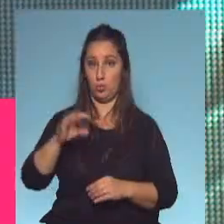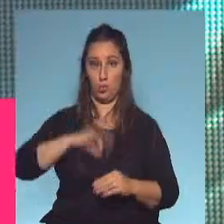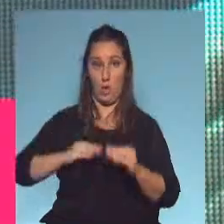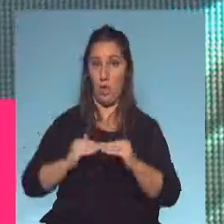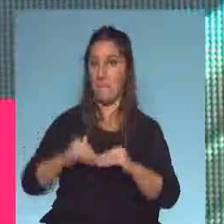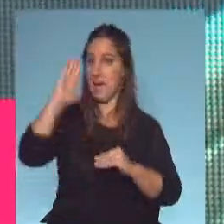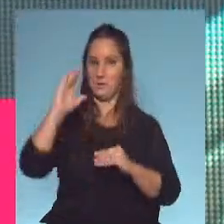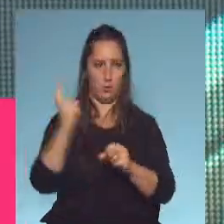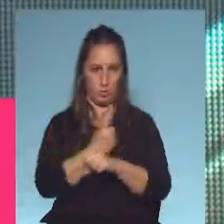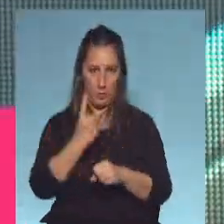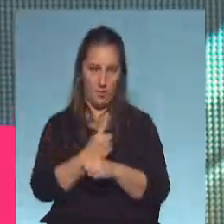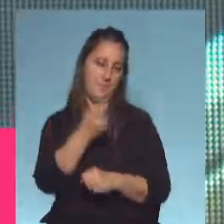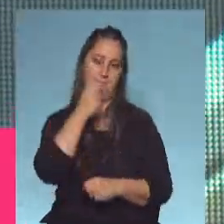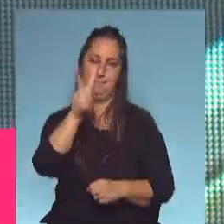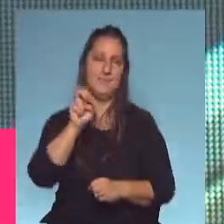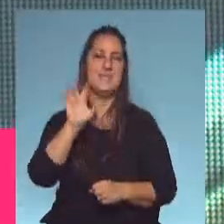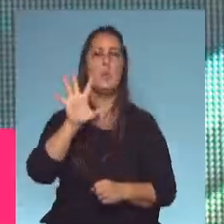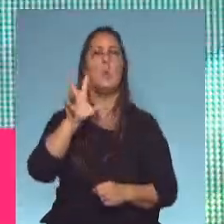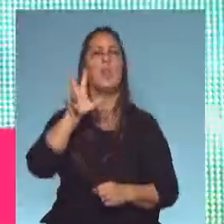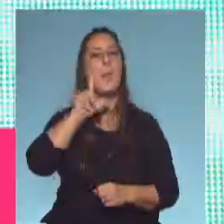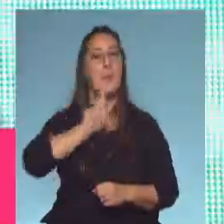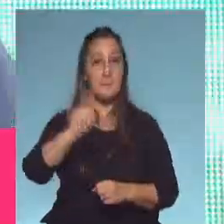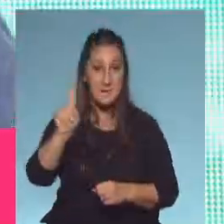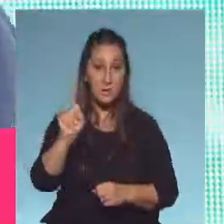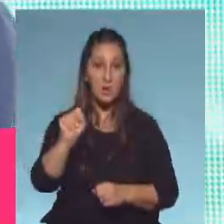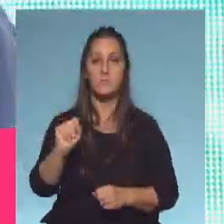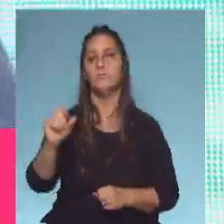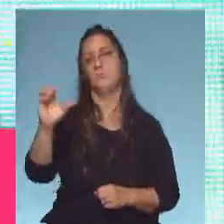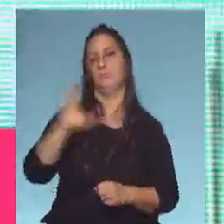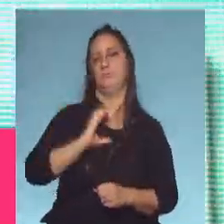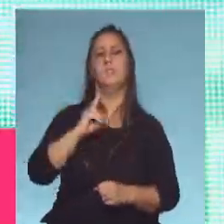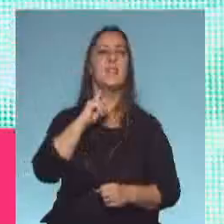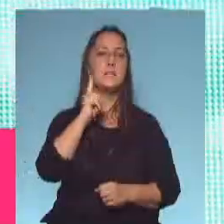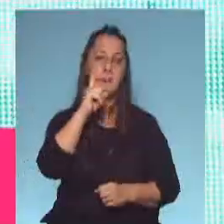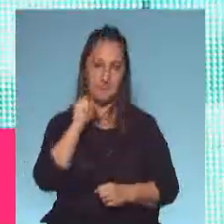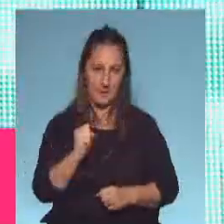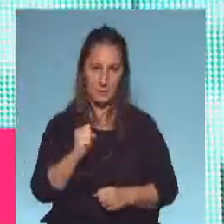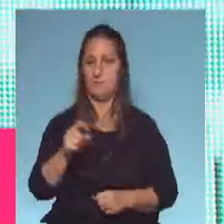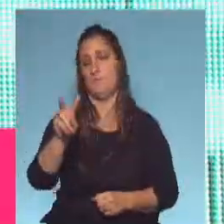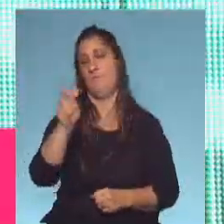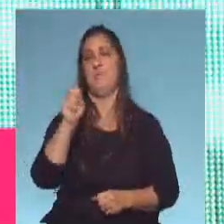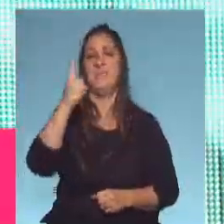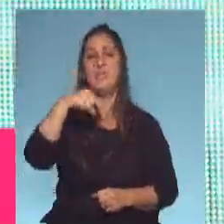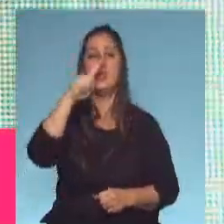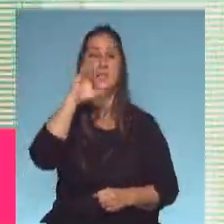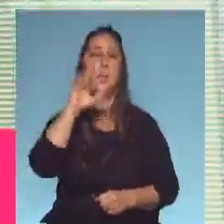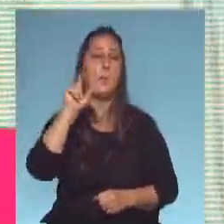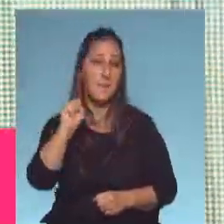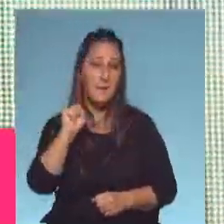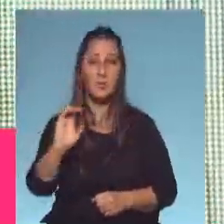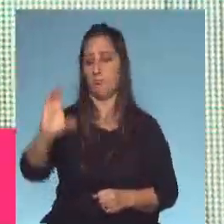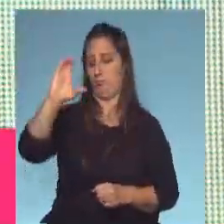bruto. Entonces, si vos ganás 53 lucas, te van a dar 13 lucas, más o menos. Si vos ganás 175, te van a